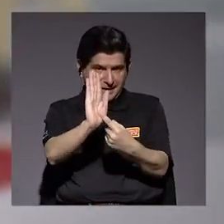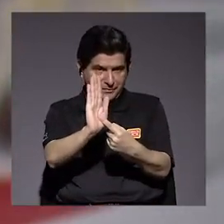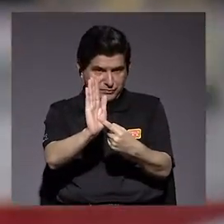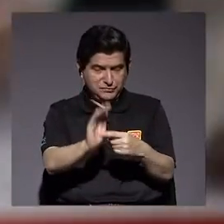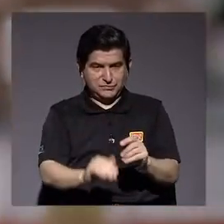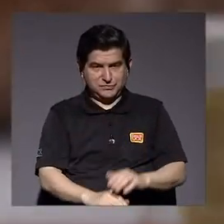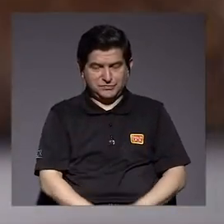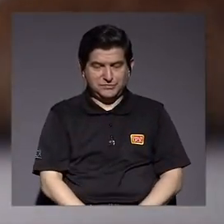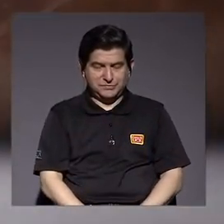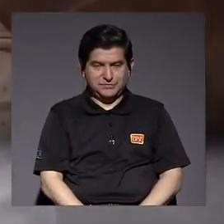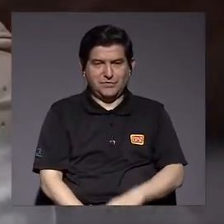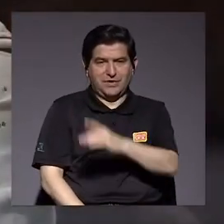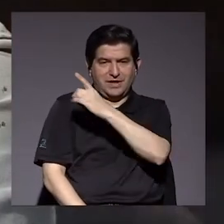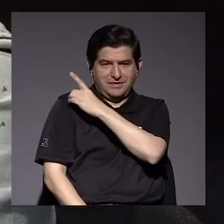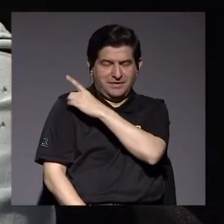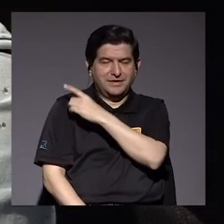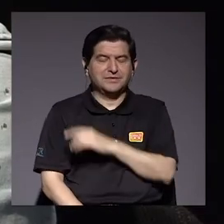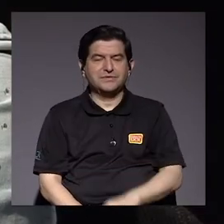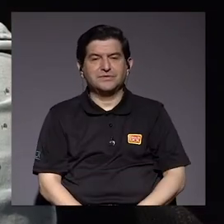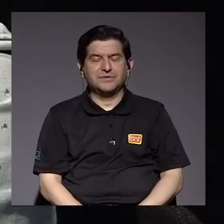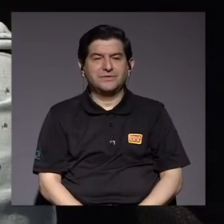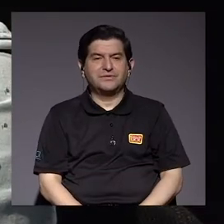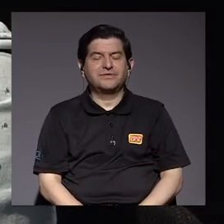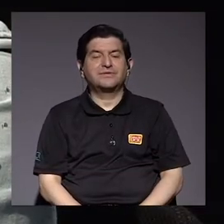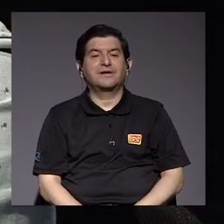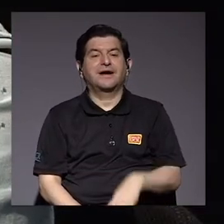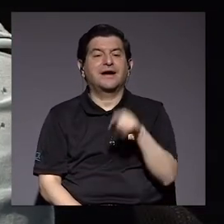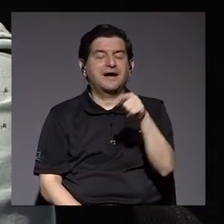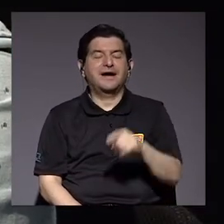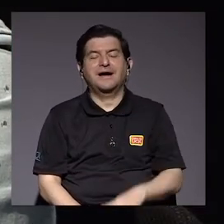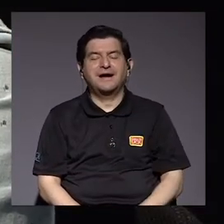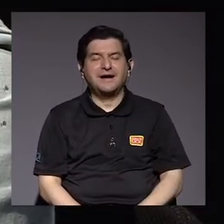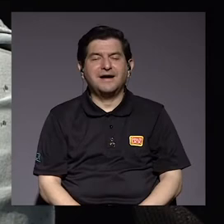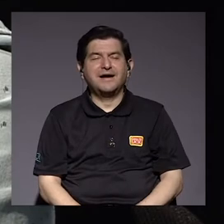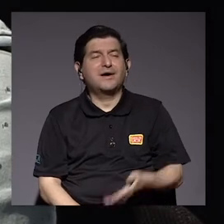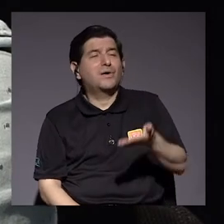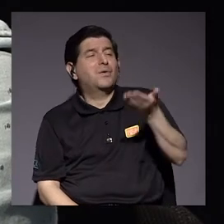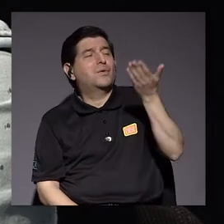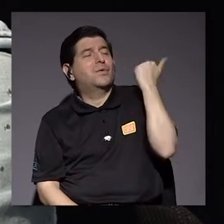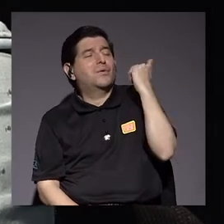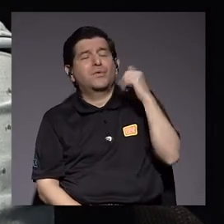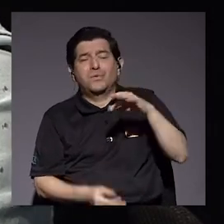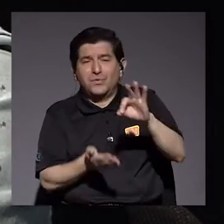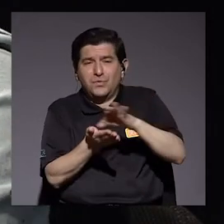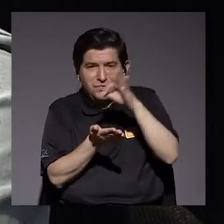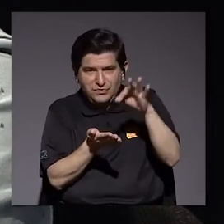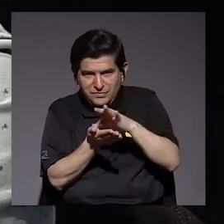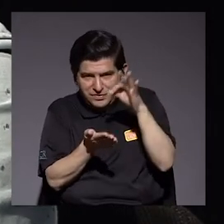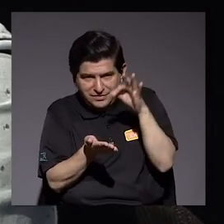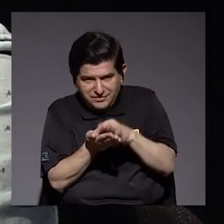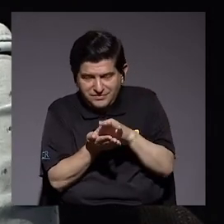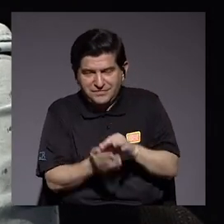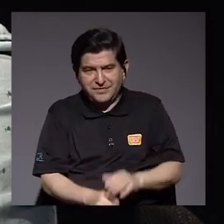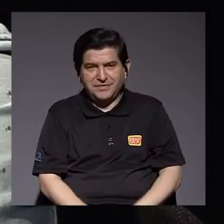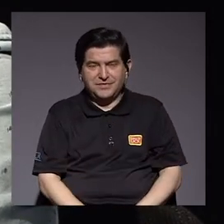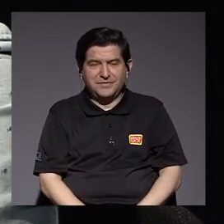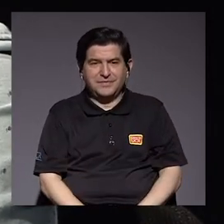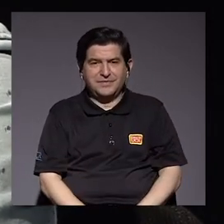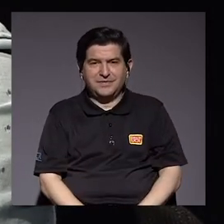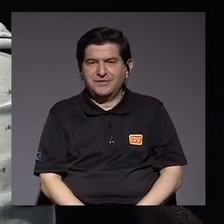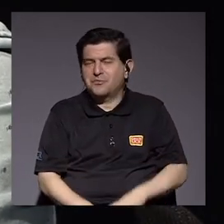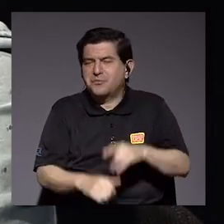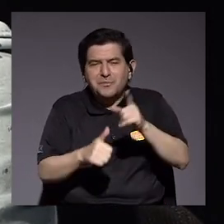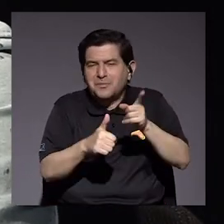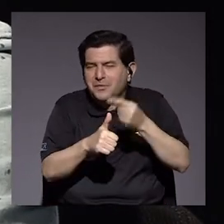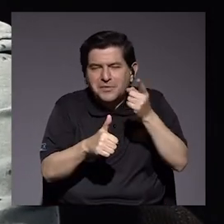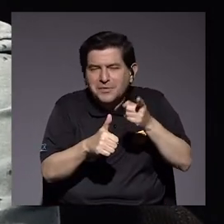mostrando Marlon es el pariente silvestre del frijol, el ancestro, como comentamos antes de iniciar el programa. El